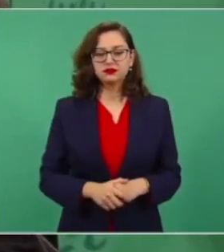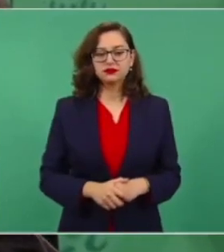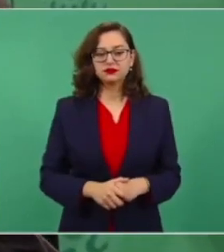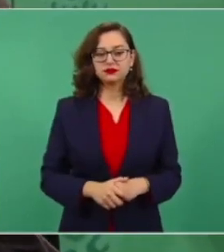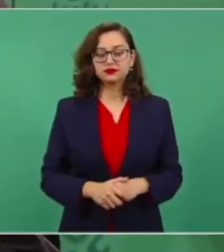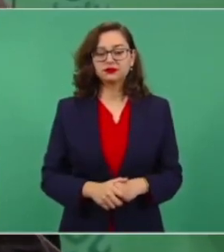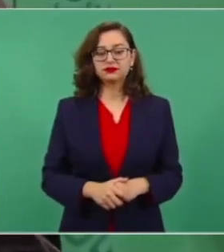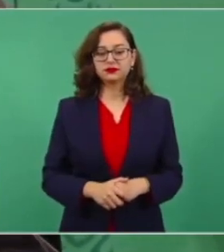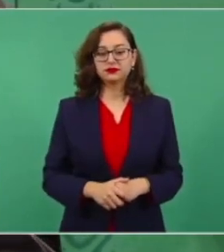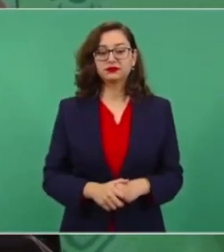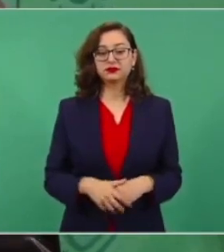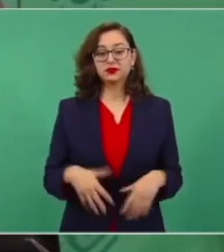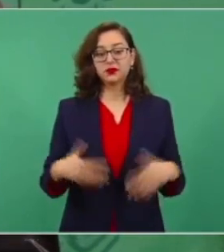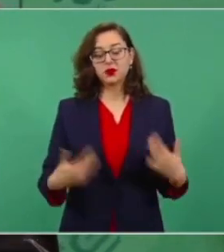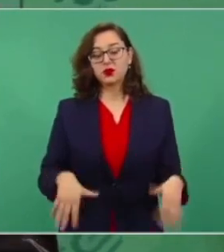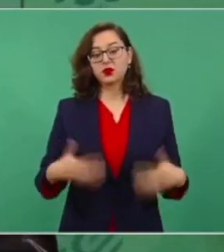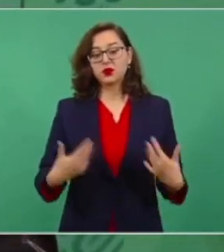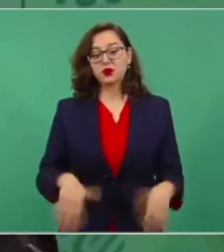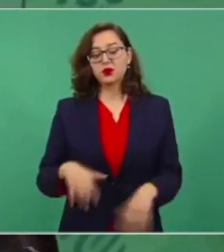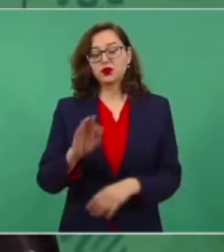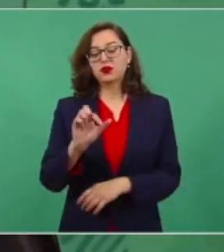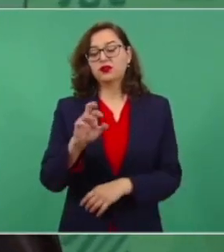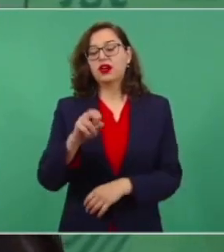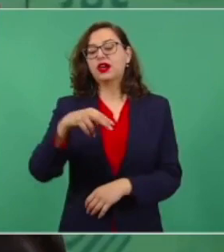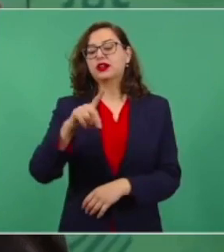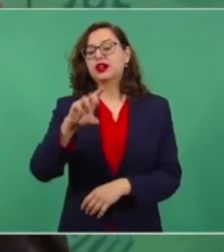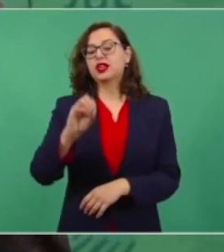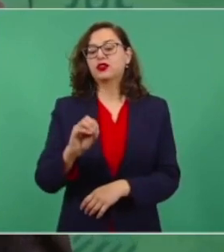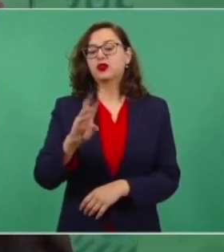desde luego Fernando Valenzuela